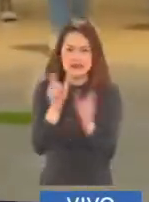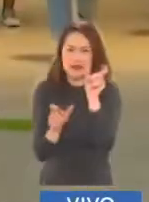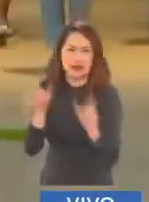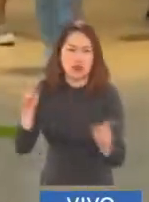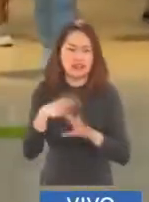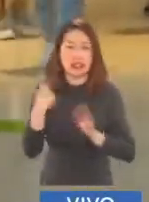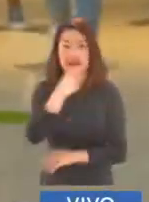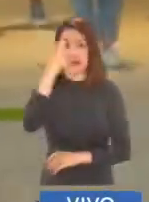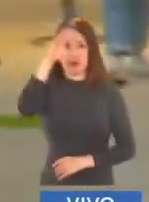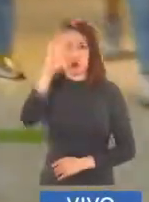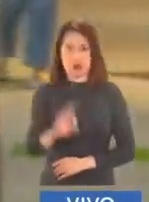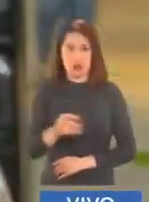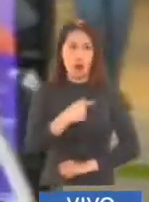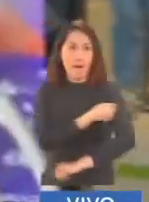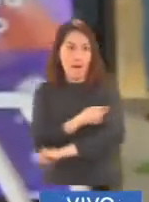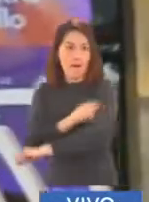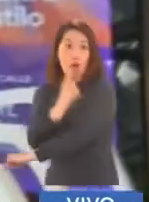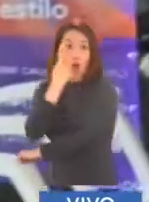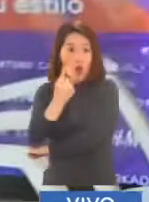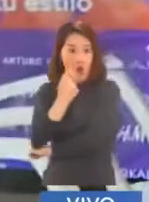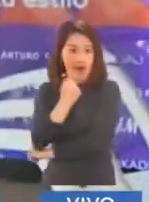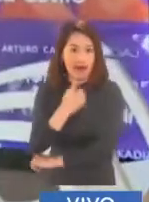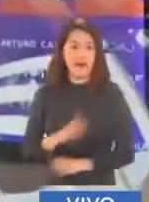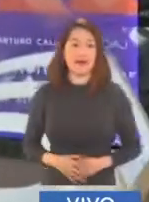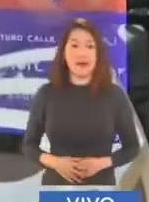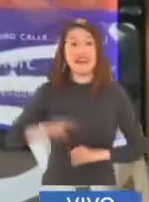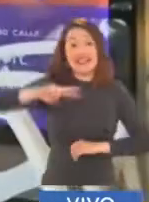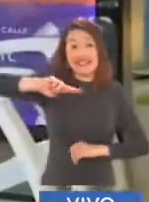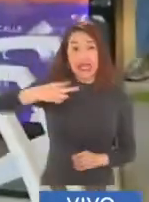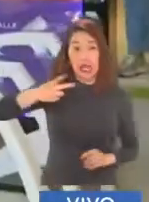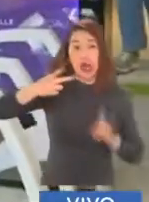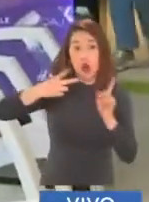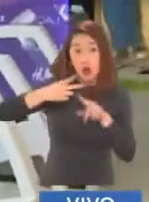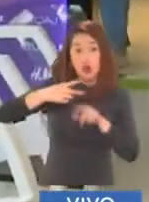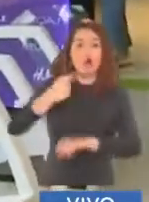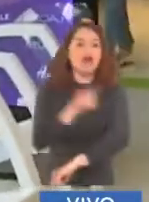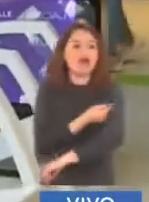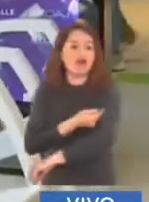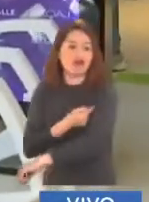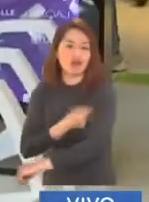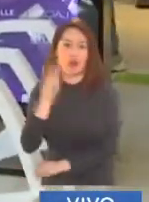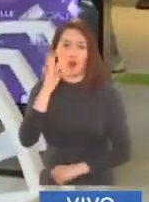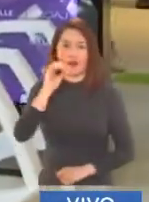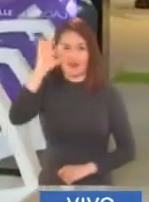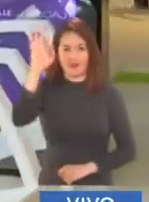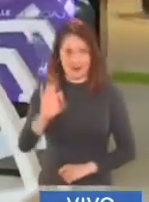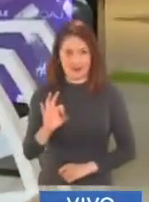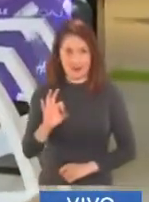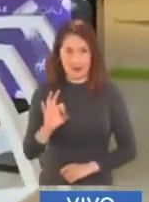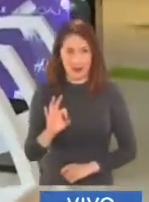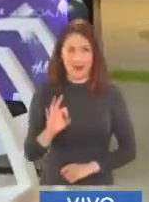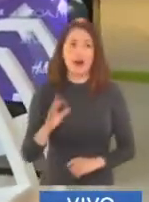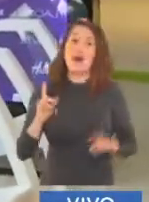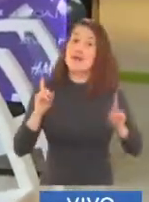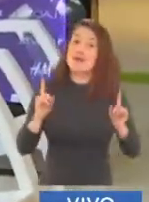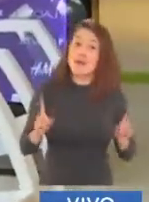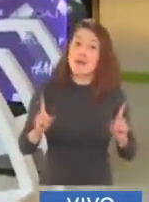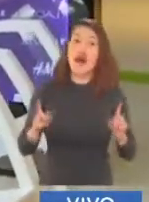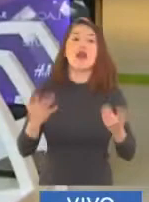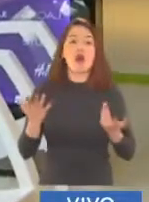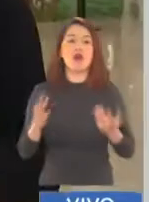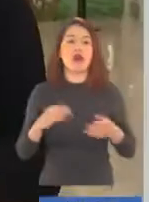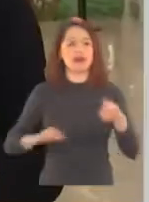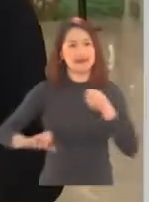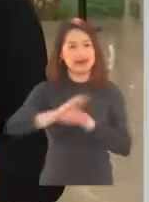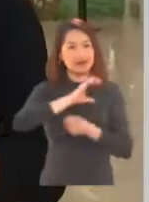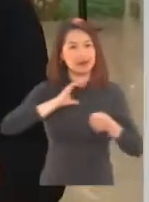ese 100%. Y con las segundas dosis tenemos el 40% de la población. Pero otra de las ciudades que también